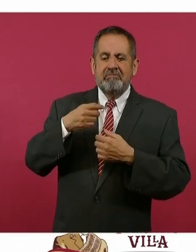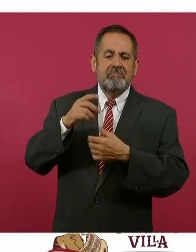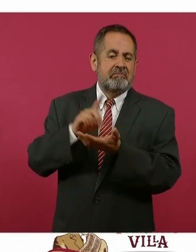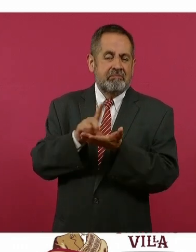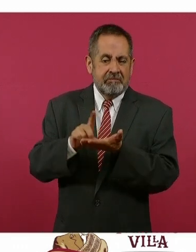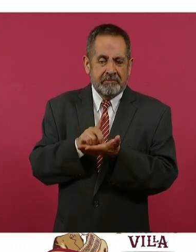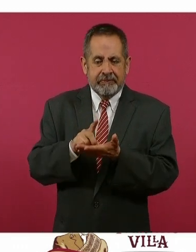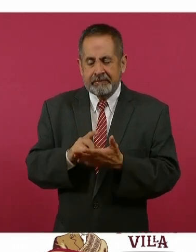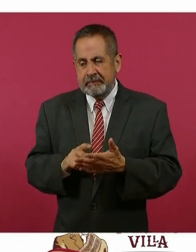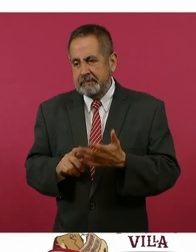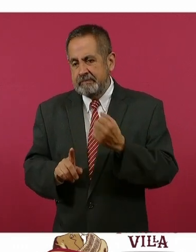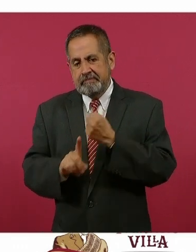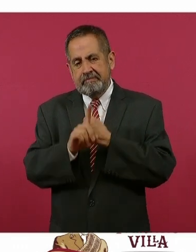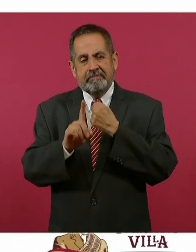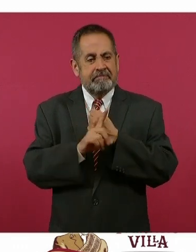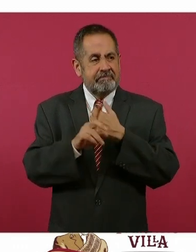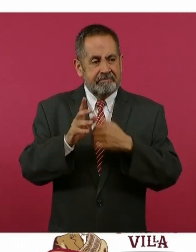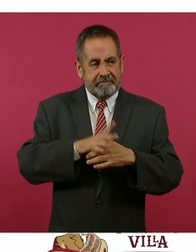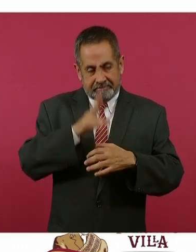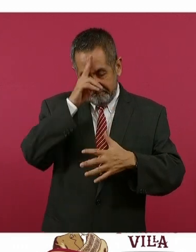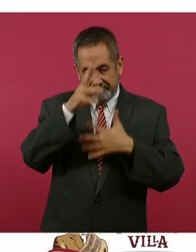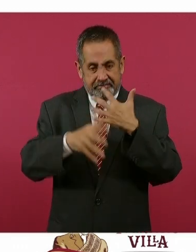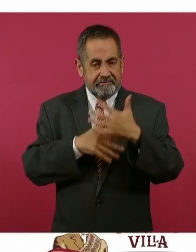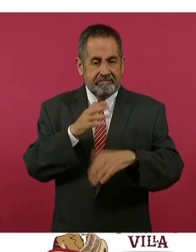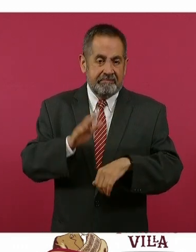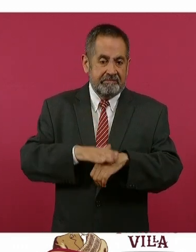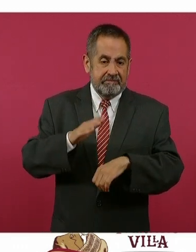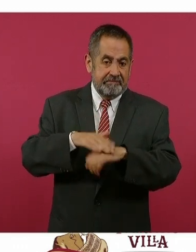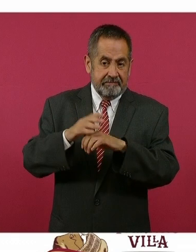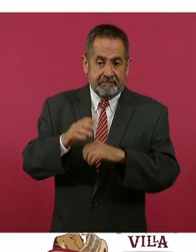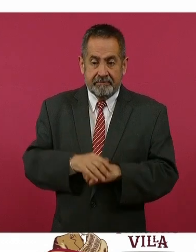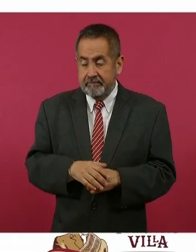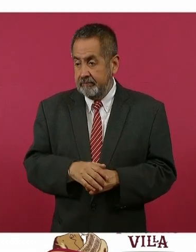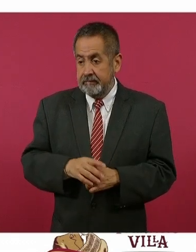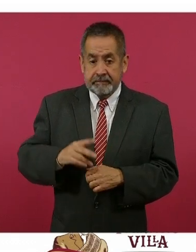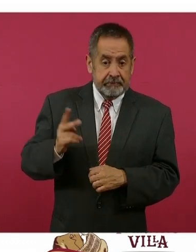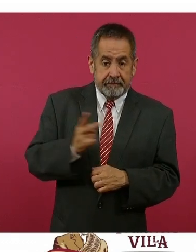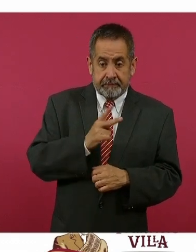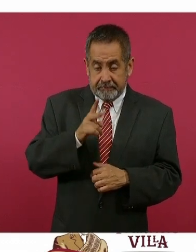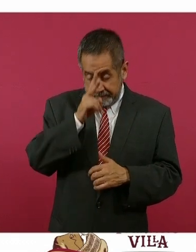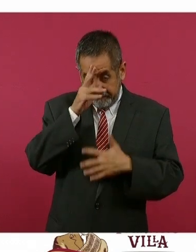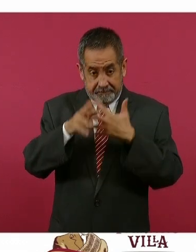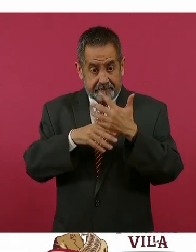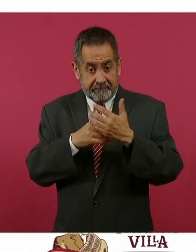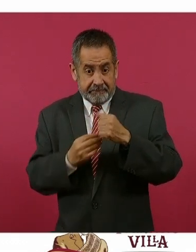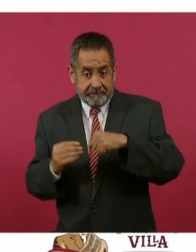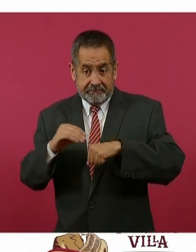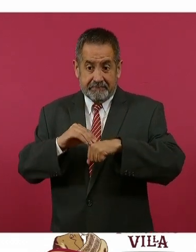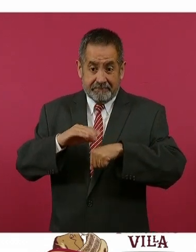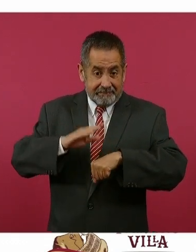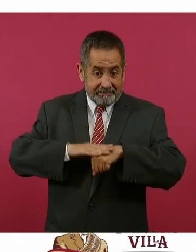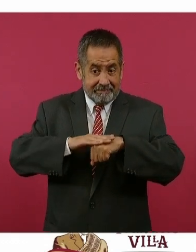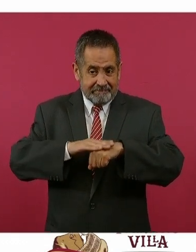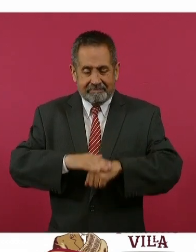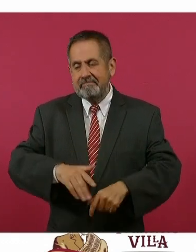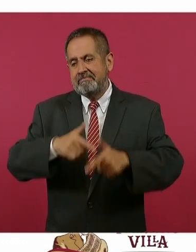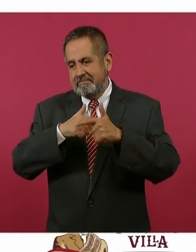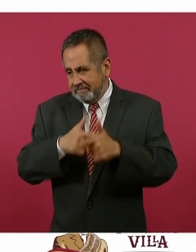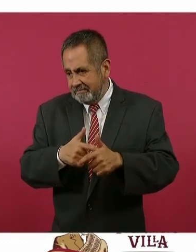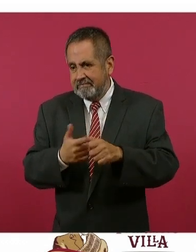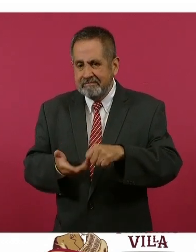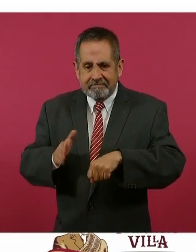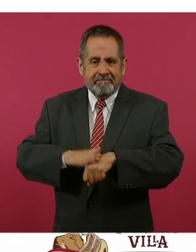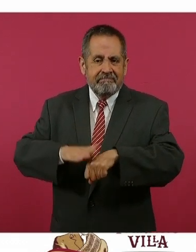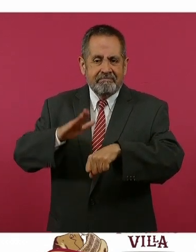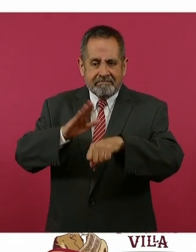de violencia. Y a su vez, el riesgo de violencia ya materializada conduce nuevamente a perpetuar y amplificar